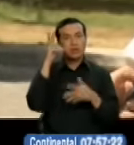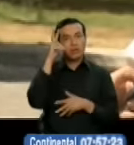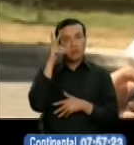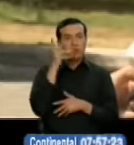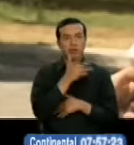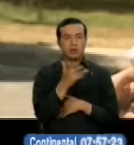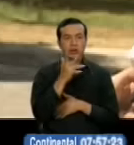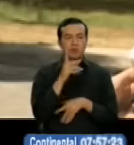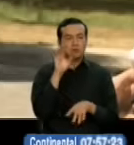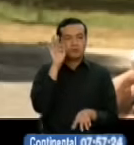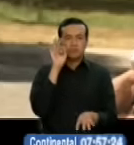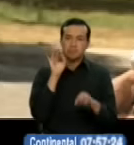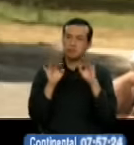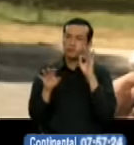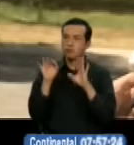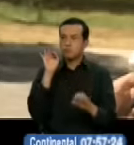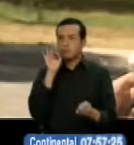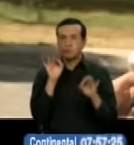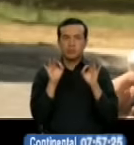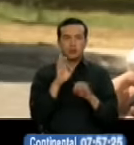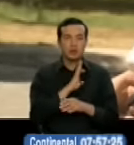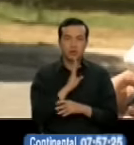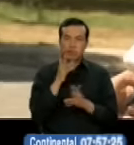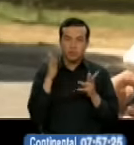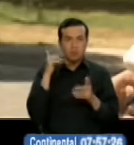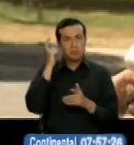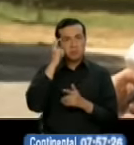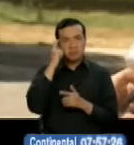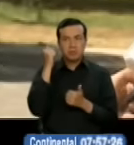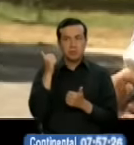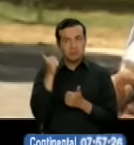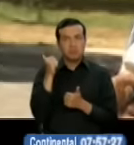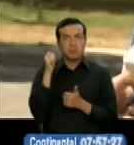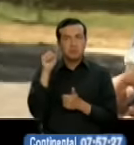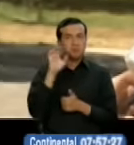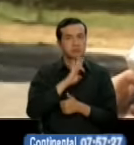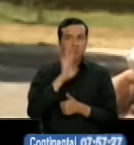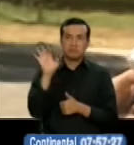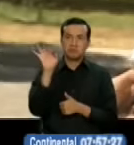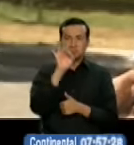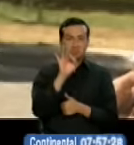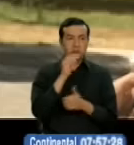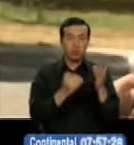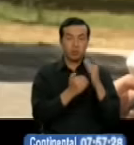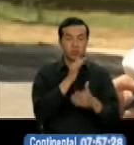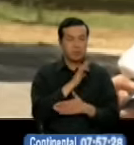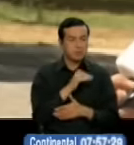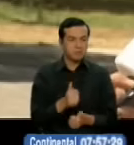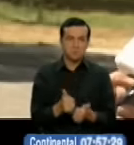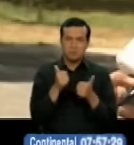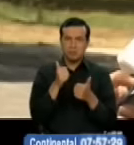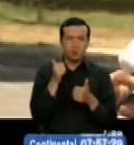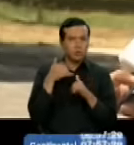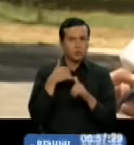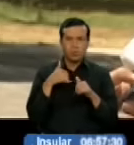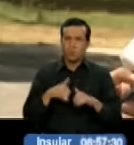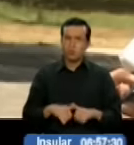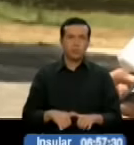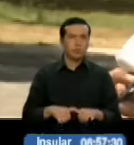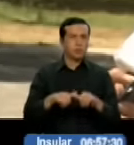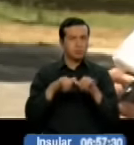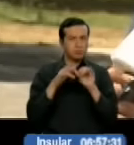tuve una buena elección, no puedo dar una opinión del entrenador, pero me parece una muy buena elección con respecto al entrenador. Y el club va a seguir